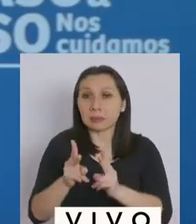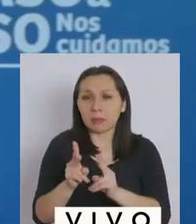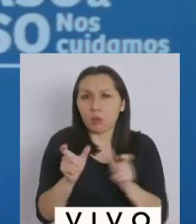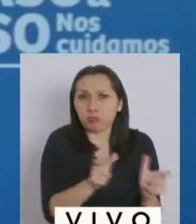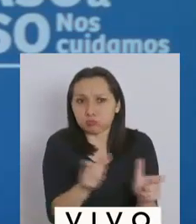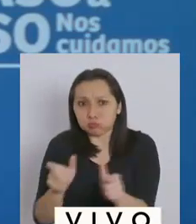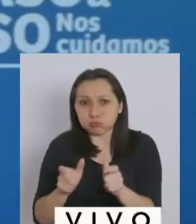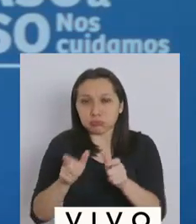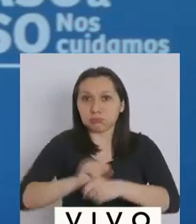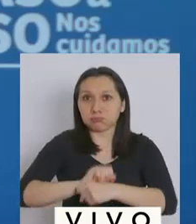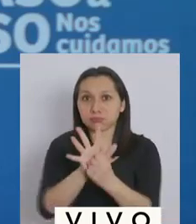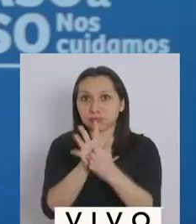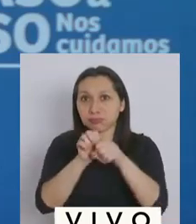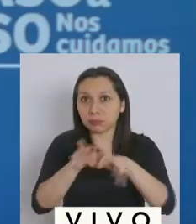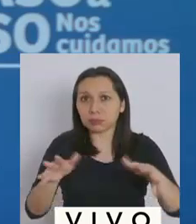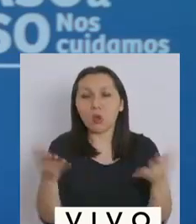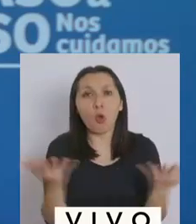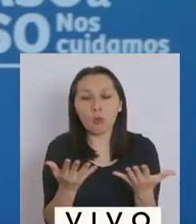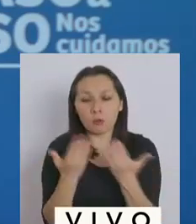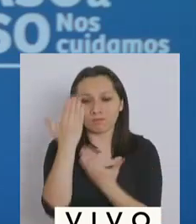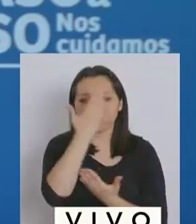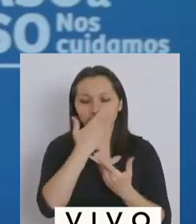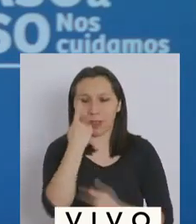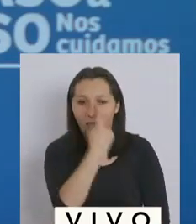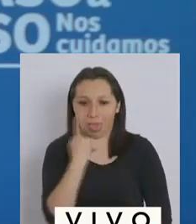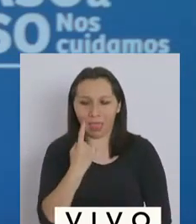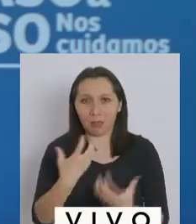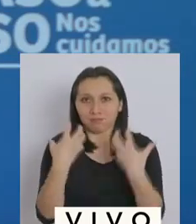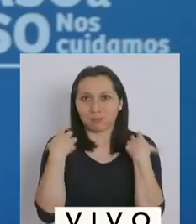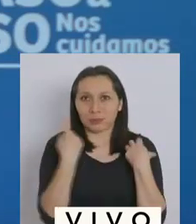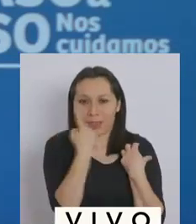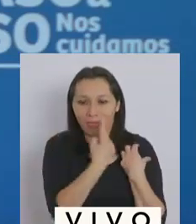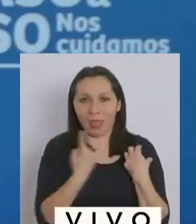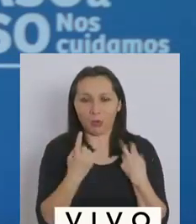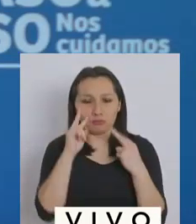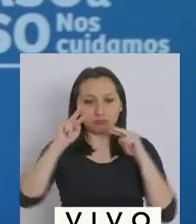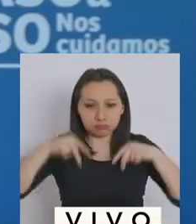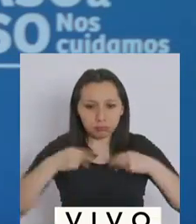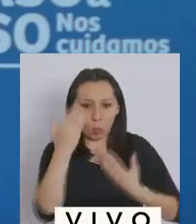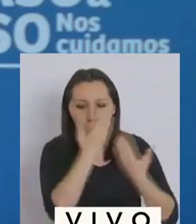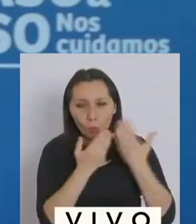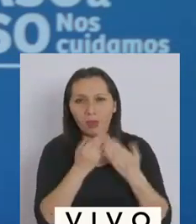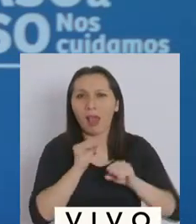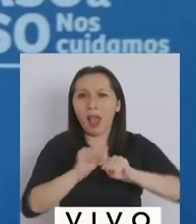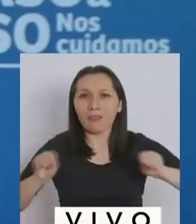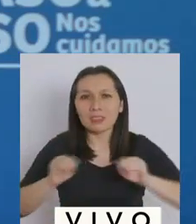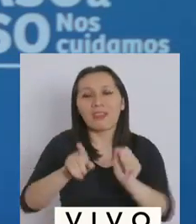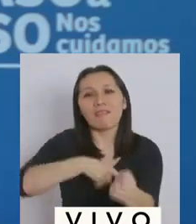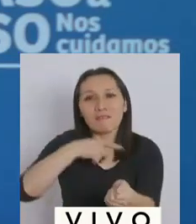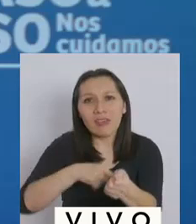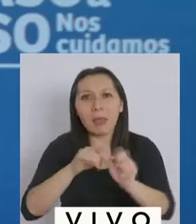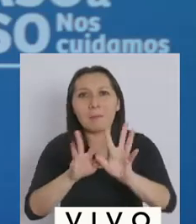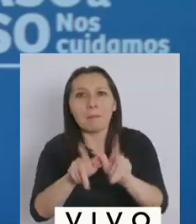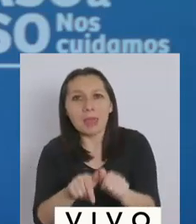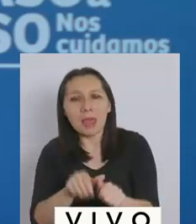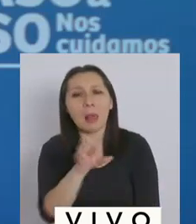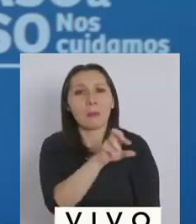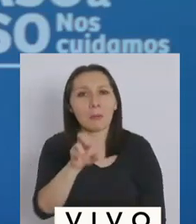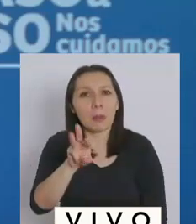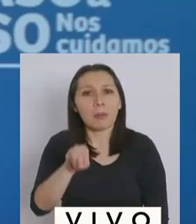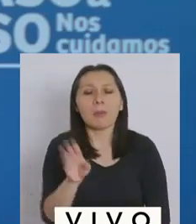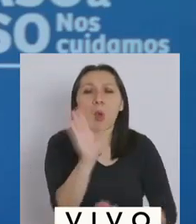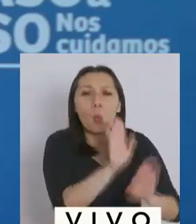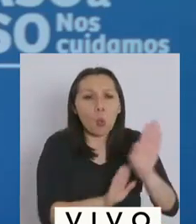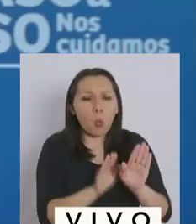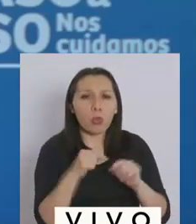contener esta pandemia son las medidas de autocuidado. Por lo tanto, hacemos un llamado a las familias, a los padres, que